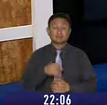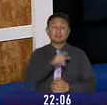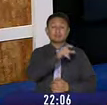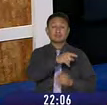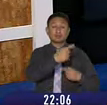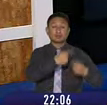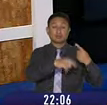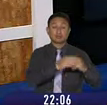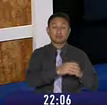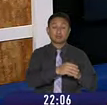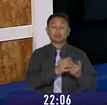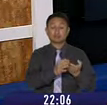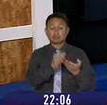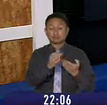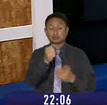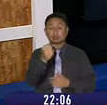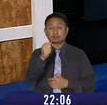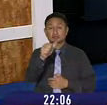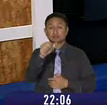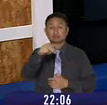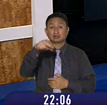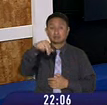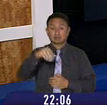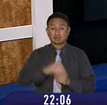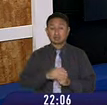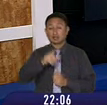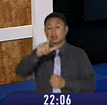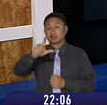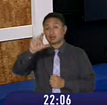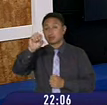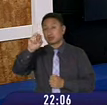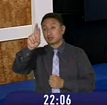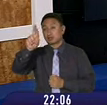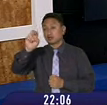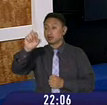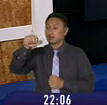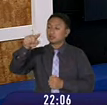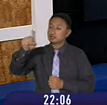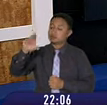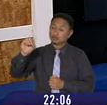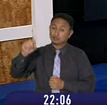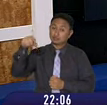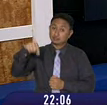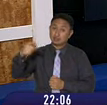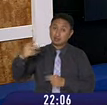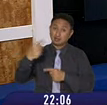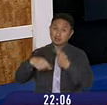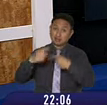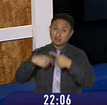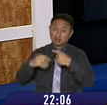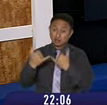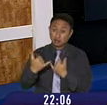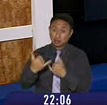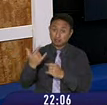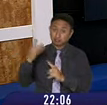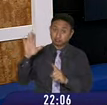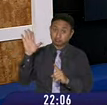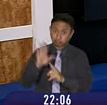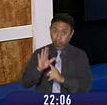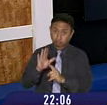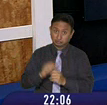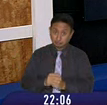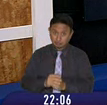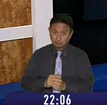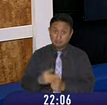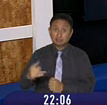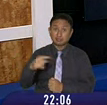Habitantes del cantón San Lorenzo, provincia de Esmeraldas, claman por seguridad. La mayoría de los negocios estarían funcionando bajo amenazas.